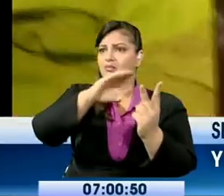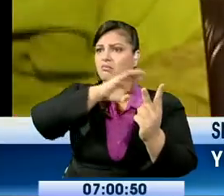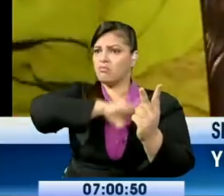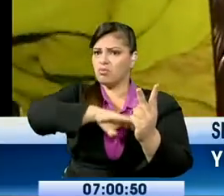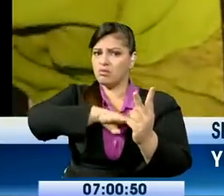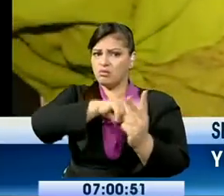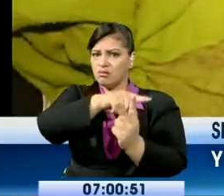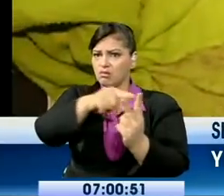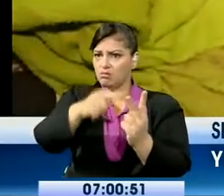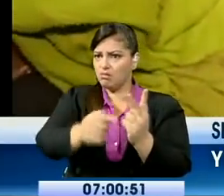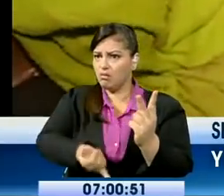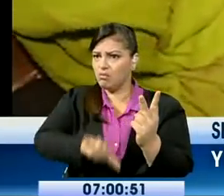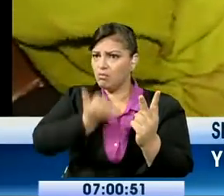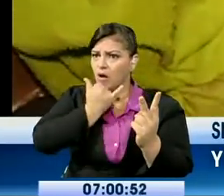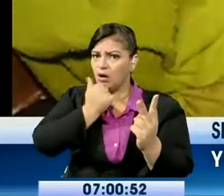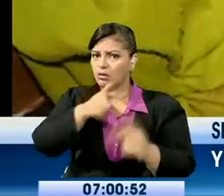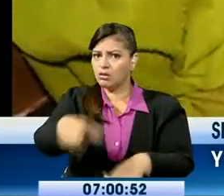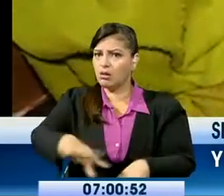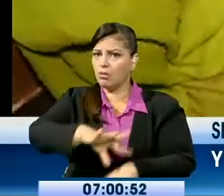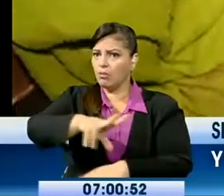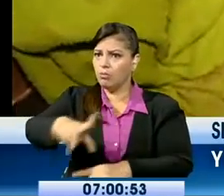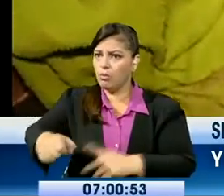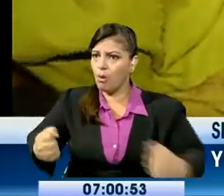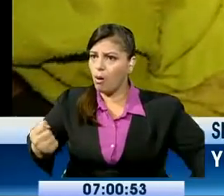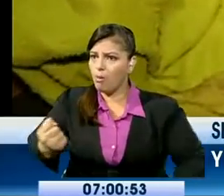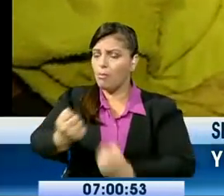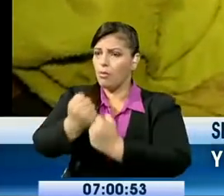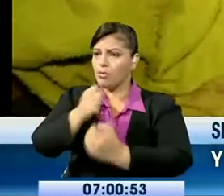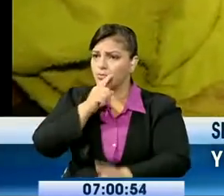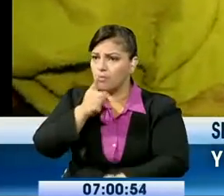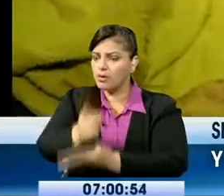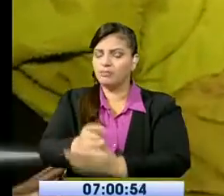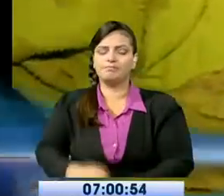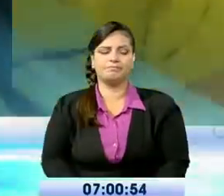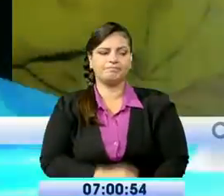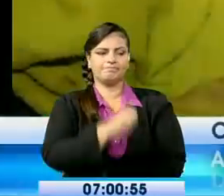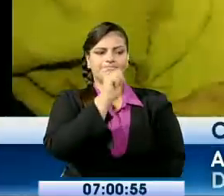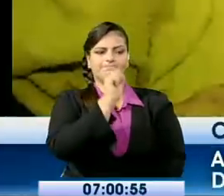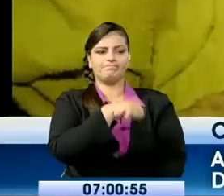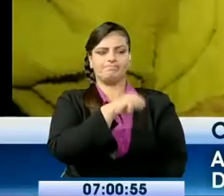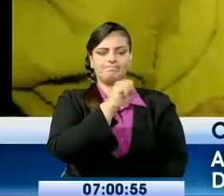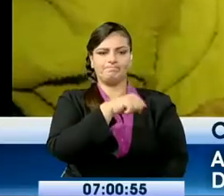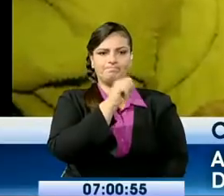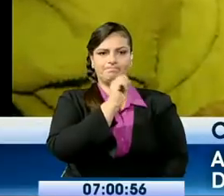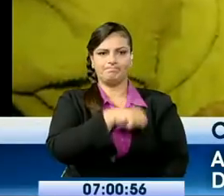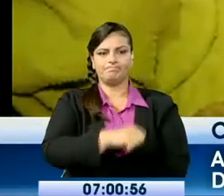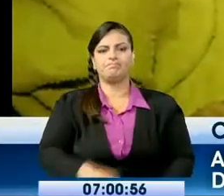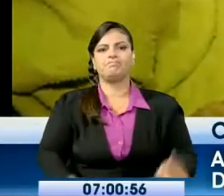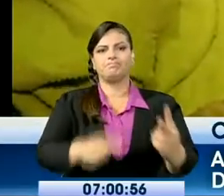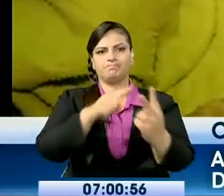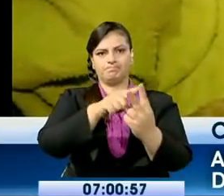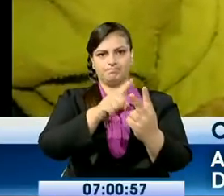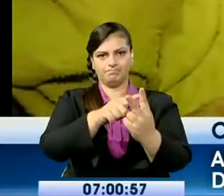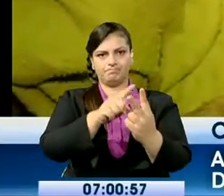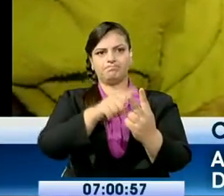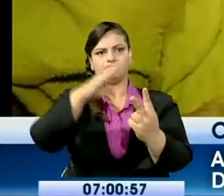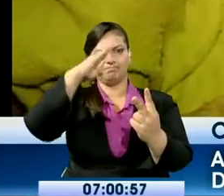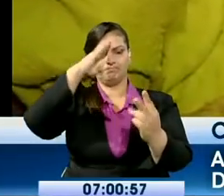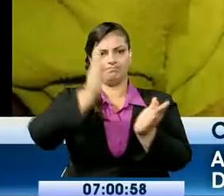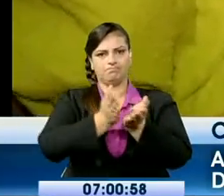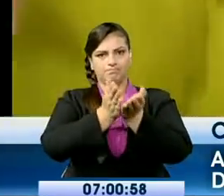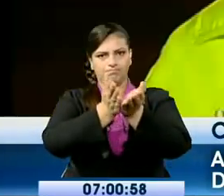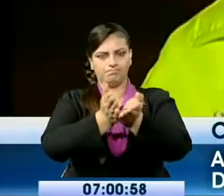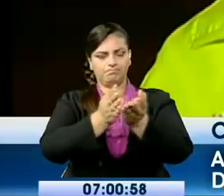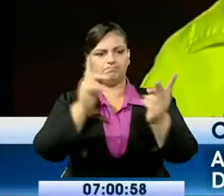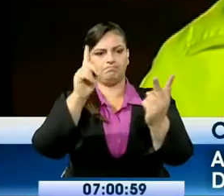un policía nacional en el grado de cabo primero que trabajaba en el ECU 911. ¿Cuál sería la participación de los uniformados